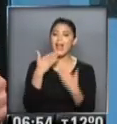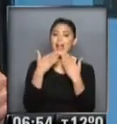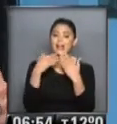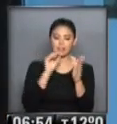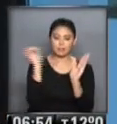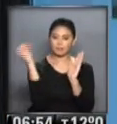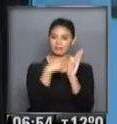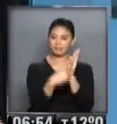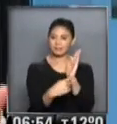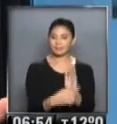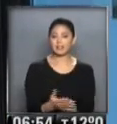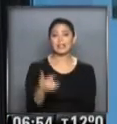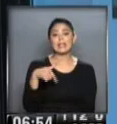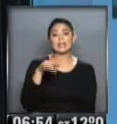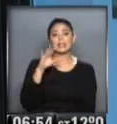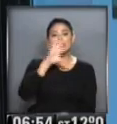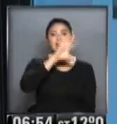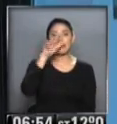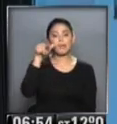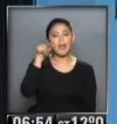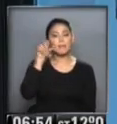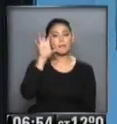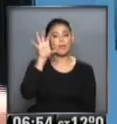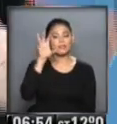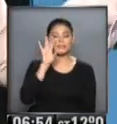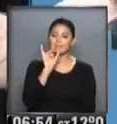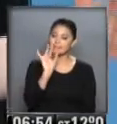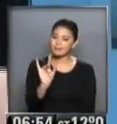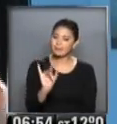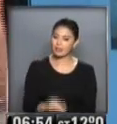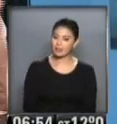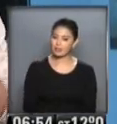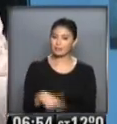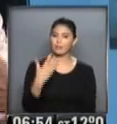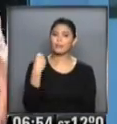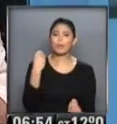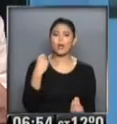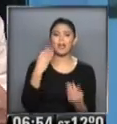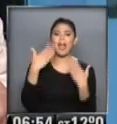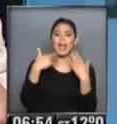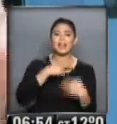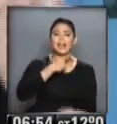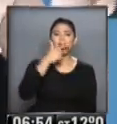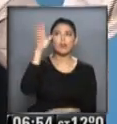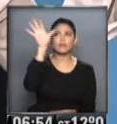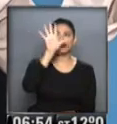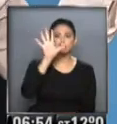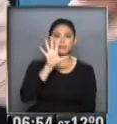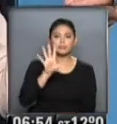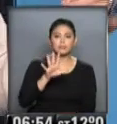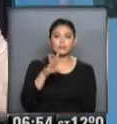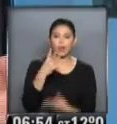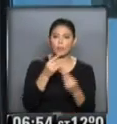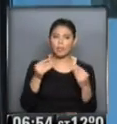por el mensaje. Y está complicadito el tiempo, está complicadito. Viste cómo desciende el aire cálido, con mucha humedad. Los pelos